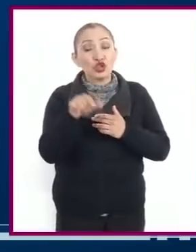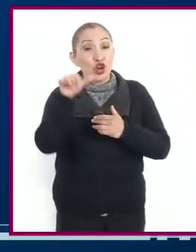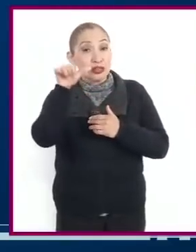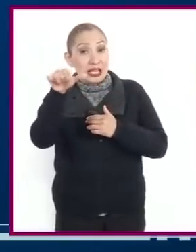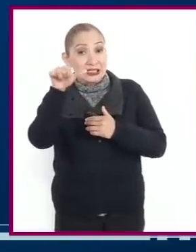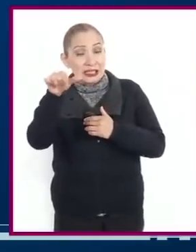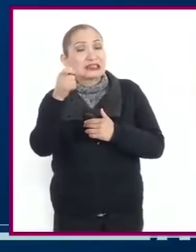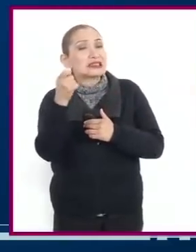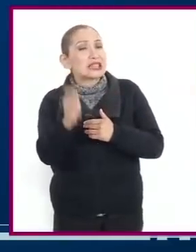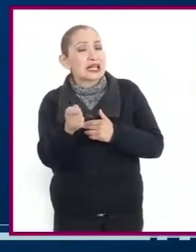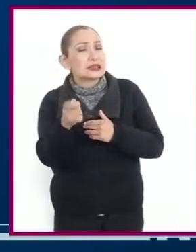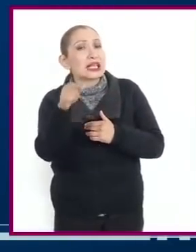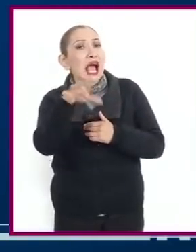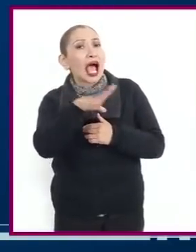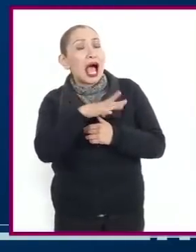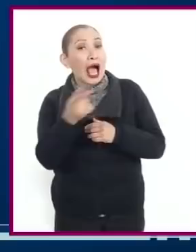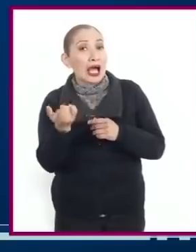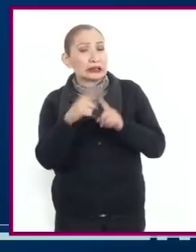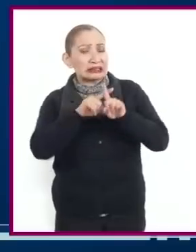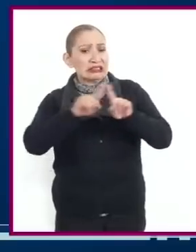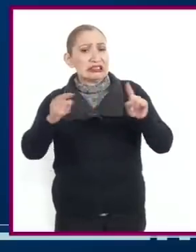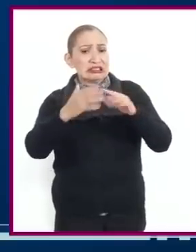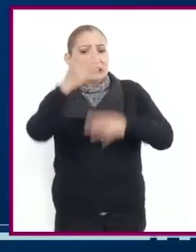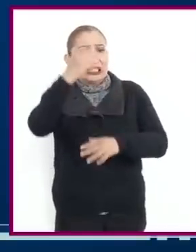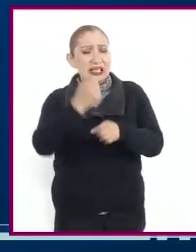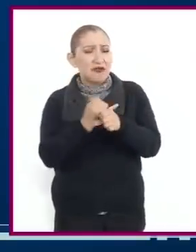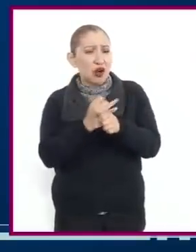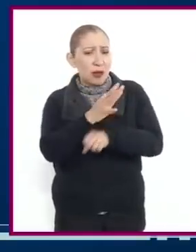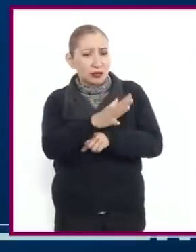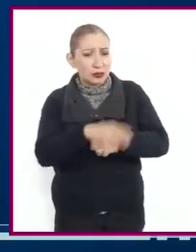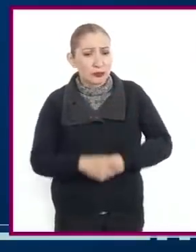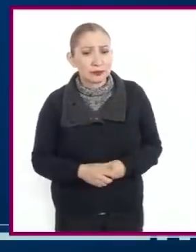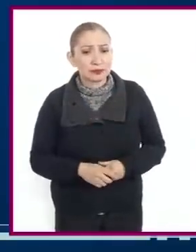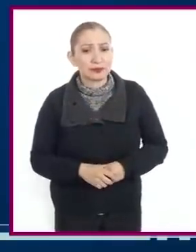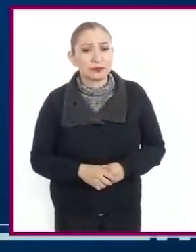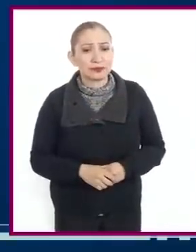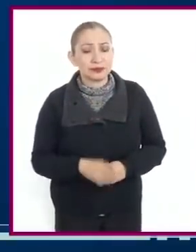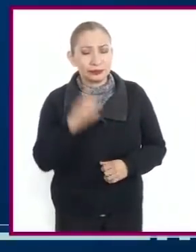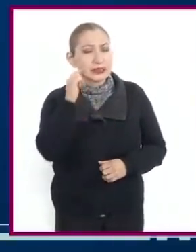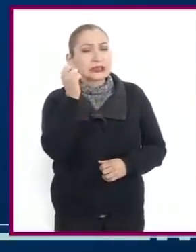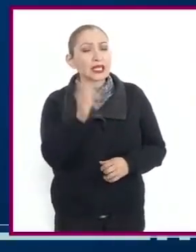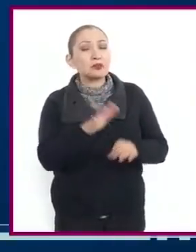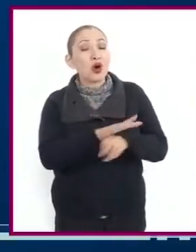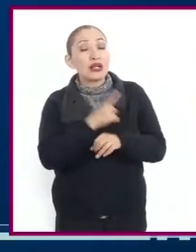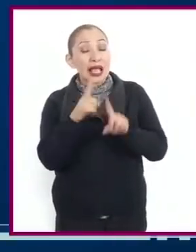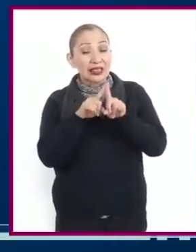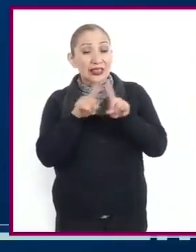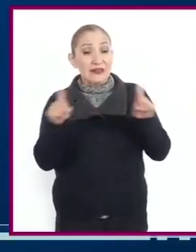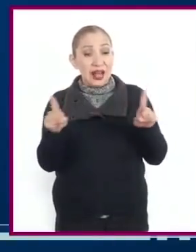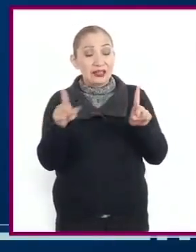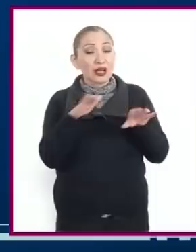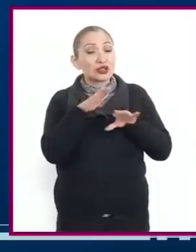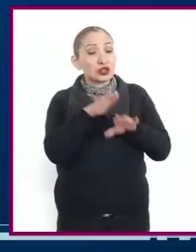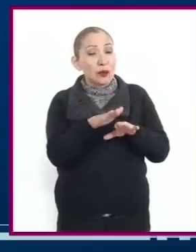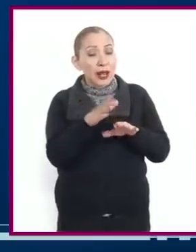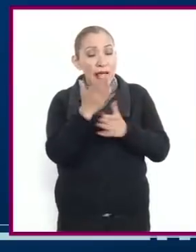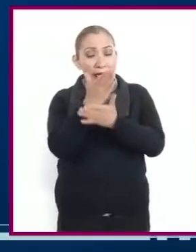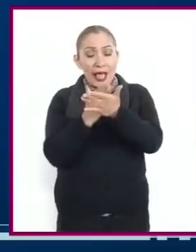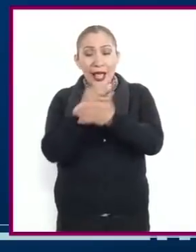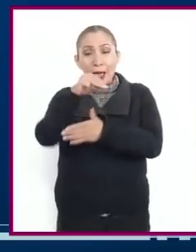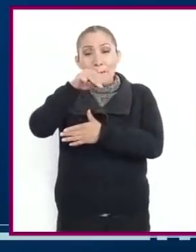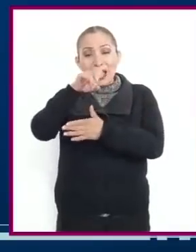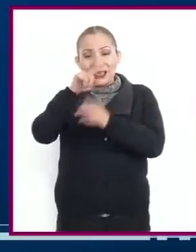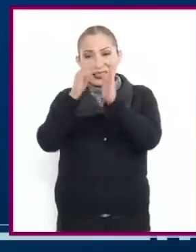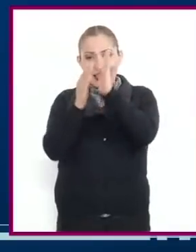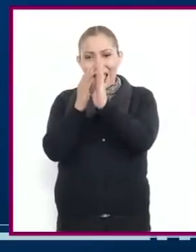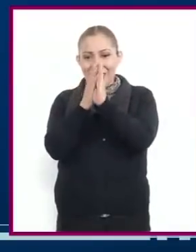10.16, significa que hay una gran dispersión de los datos. Esto se debe a la gran diferencia respecto de la media de